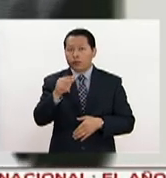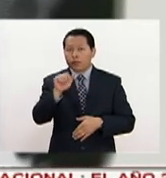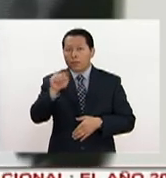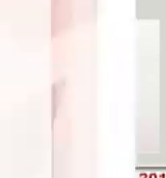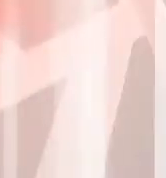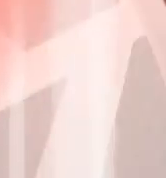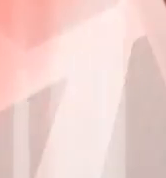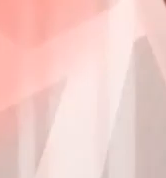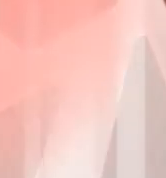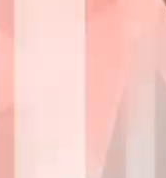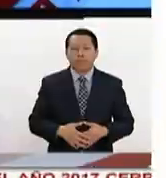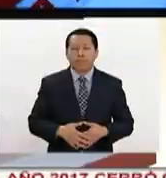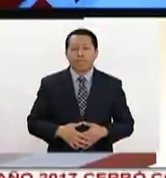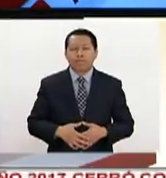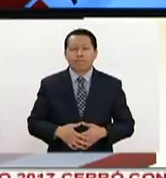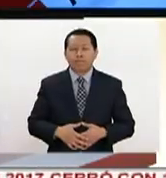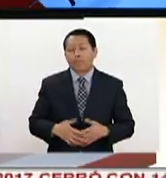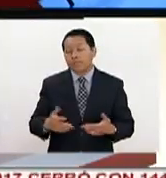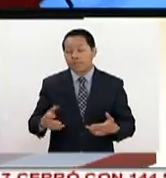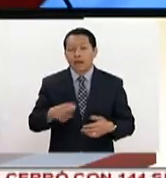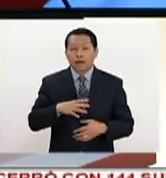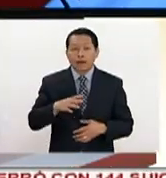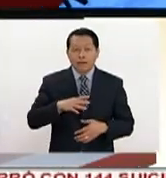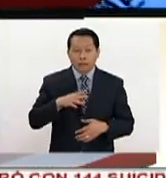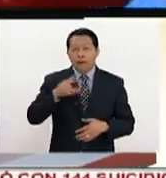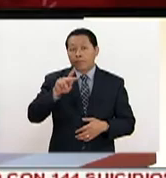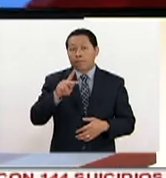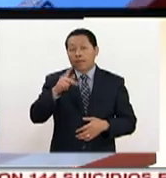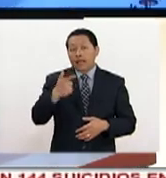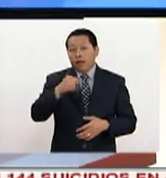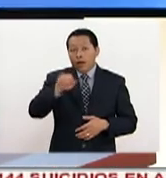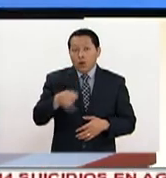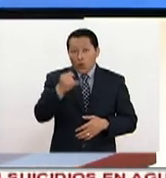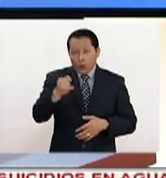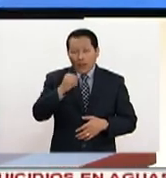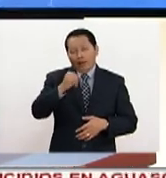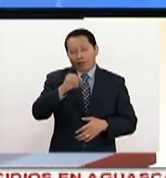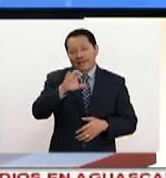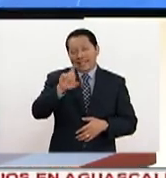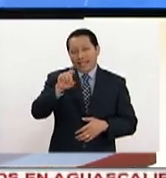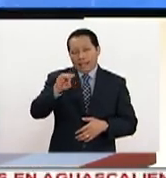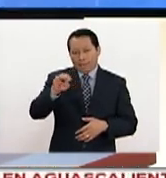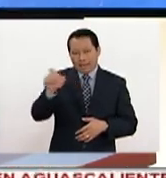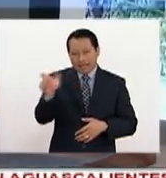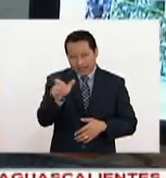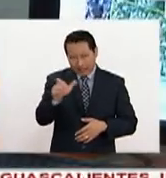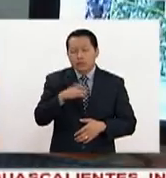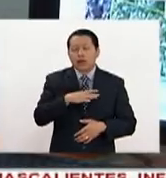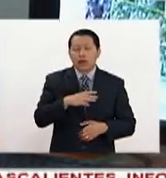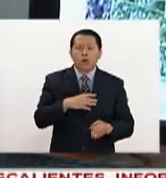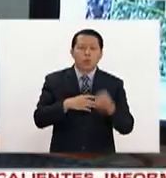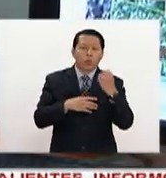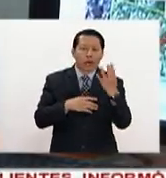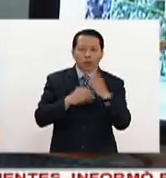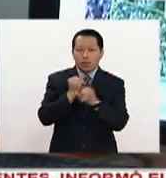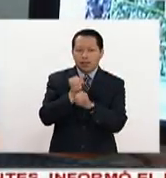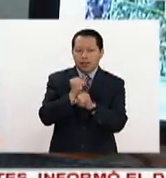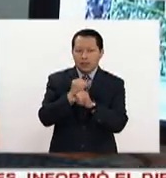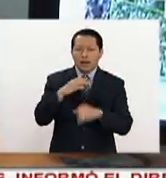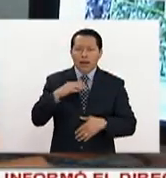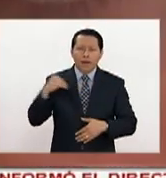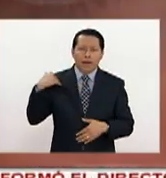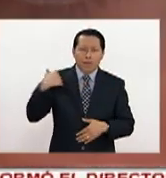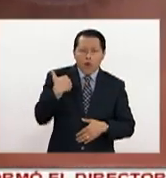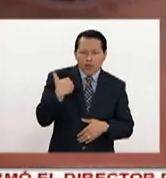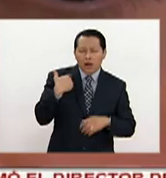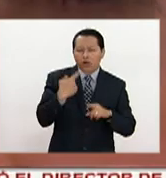Día. Mientras tanto, la Procuraduría General de Justicia Capitalina ya investiga a 4 portales de Internet de modelos o